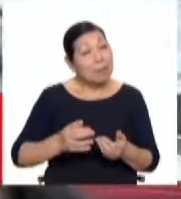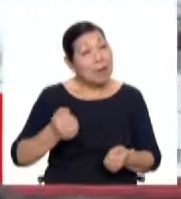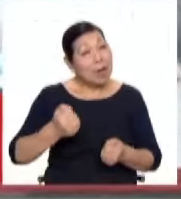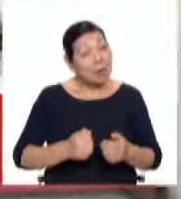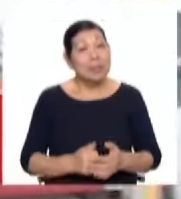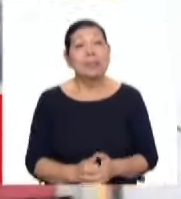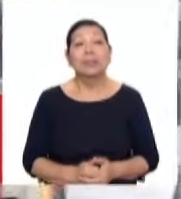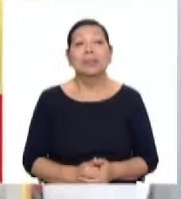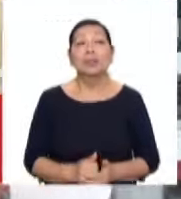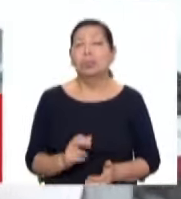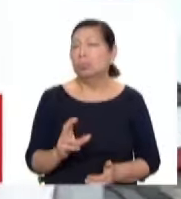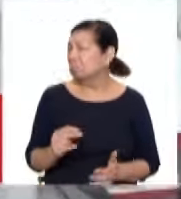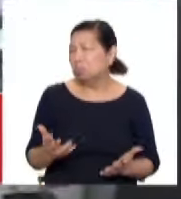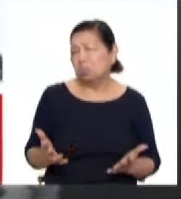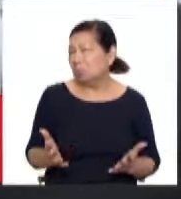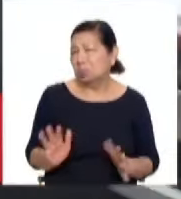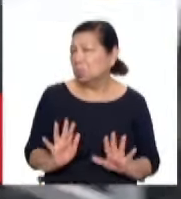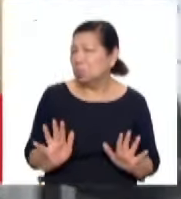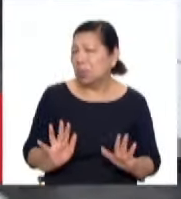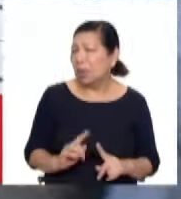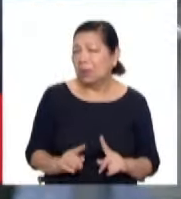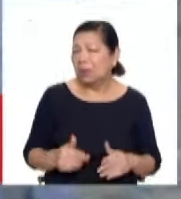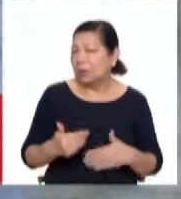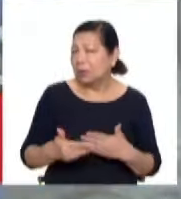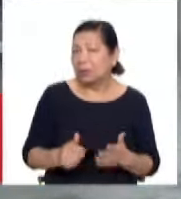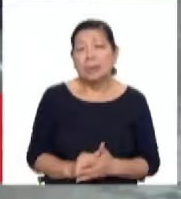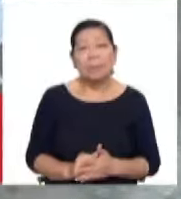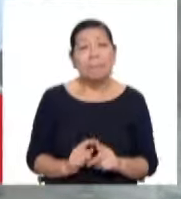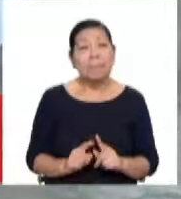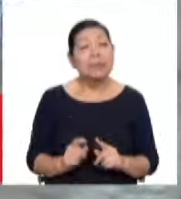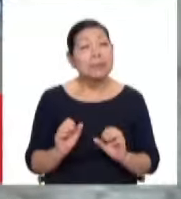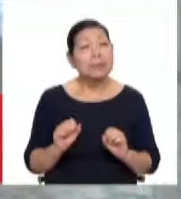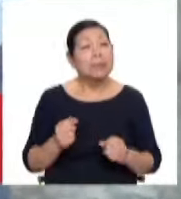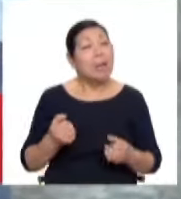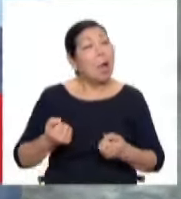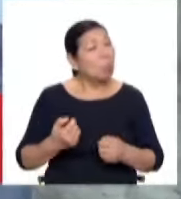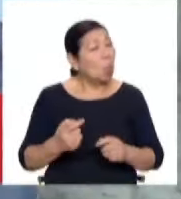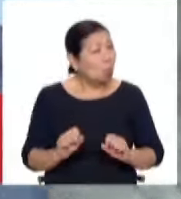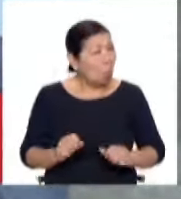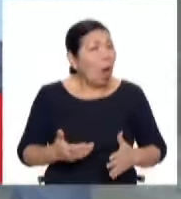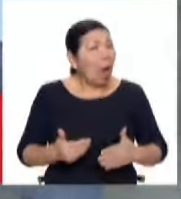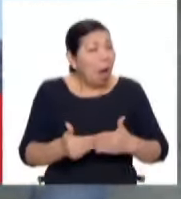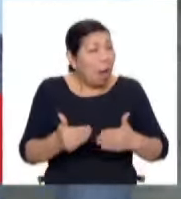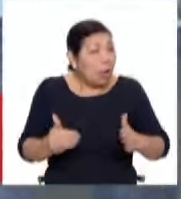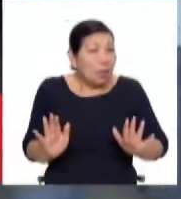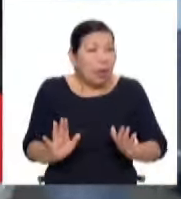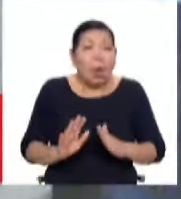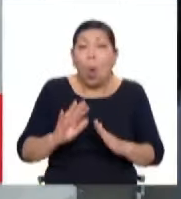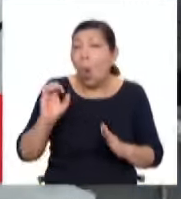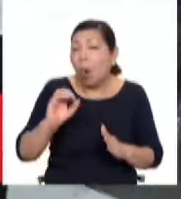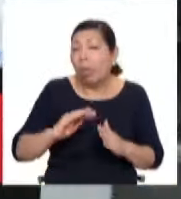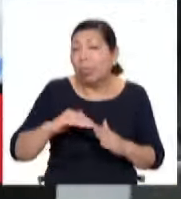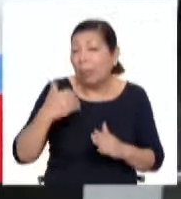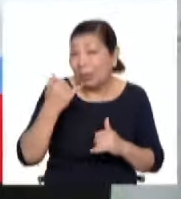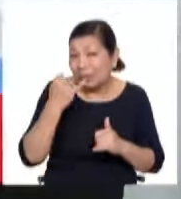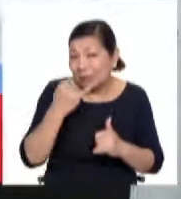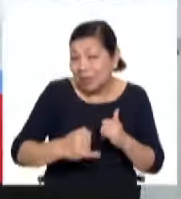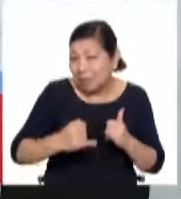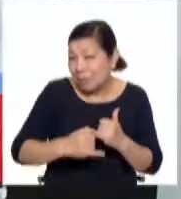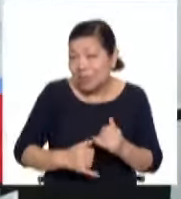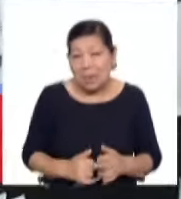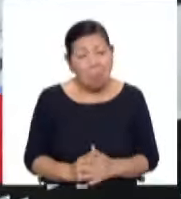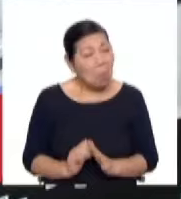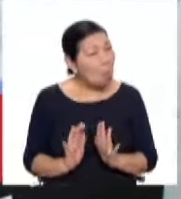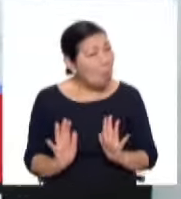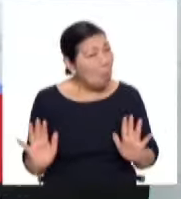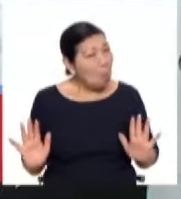conducir. No hay ningún impedimento. El procedimiento de revalidación de licencia de conducir puede ser antes y después del vencimiento de la licencia de